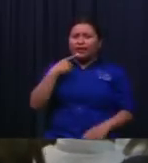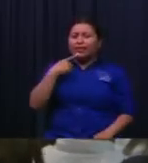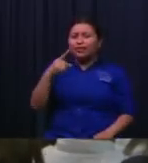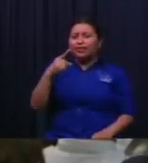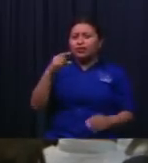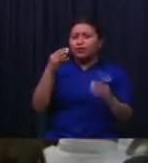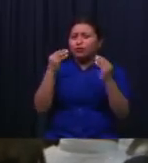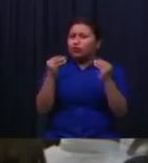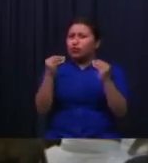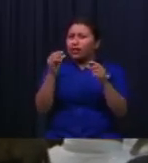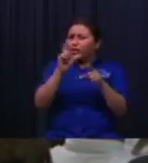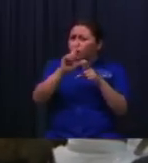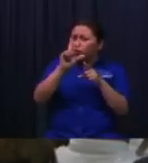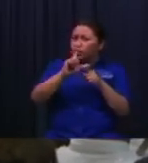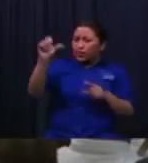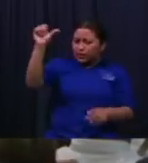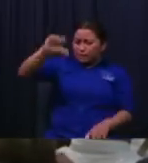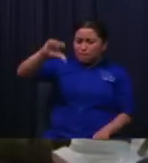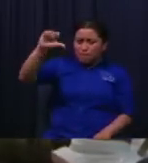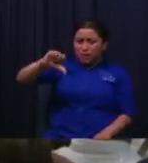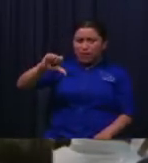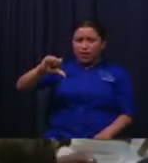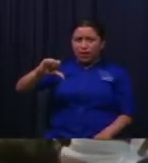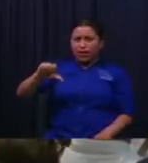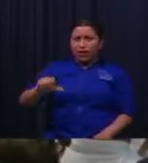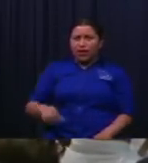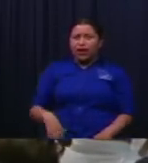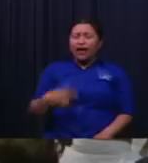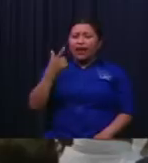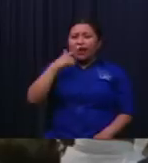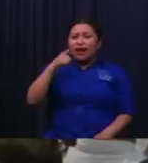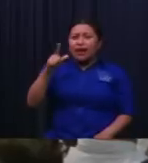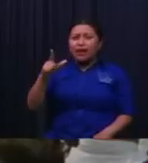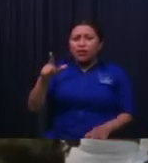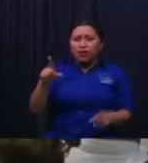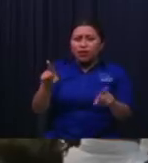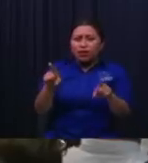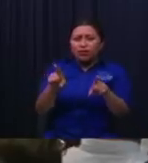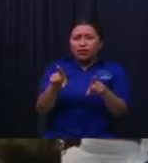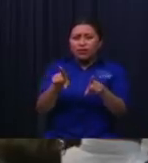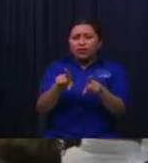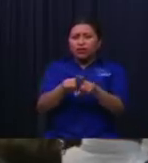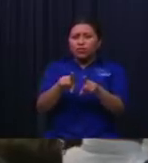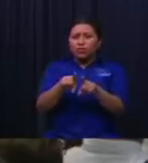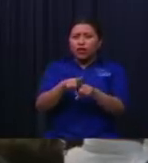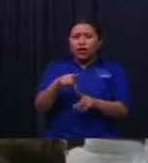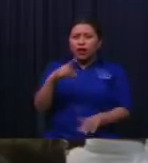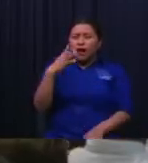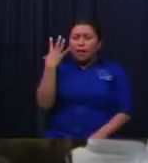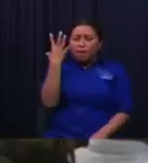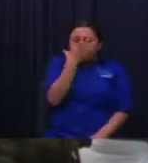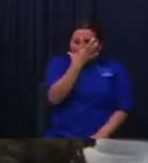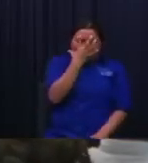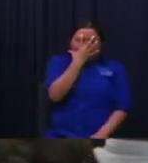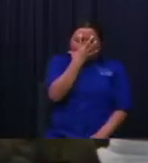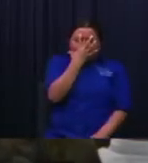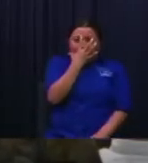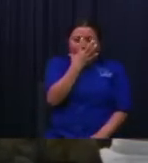6. Pues bien, la lengua es un fuego y encierra en una fuerza cósmica para el